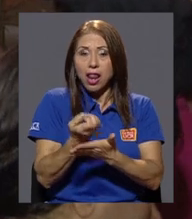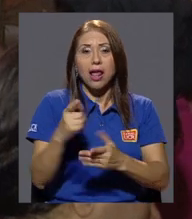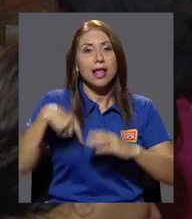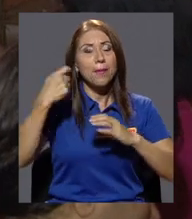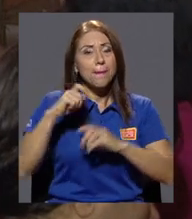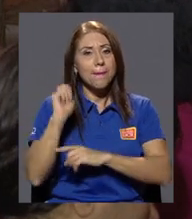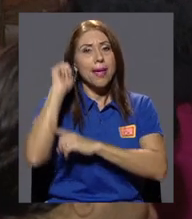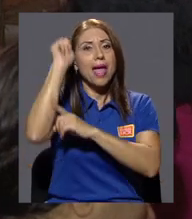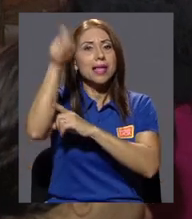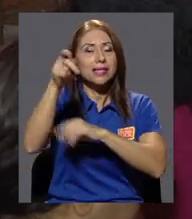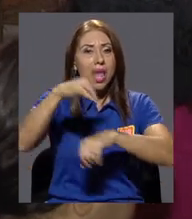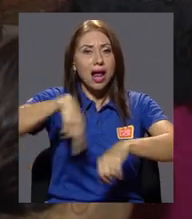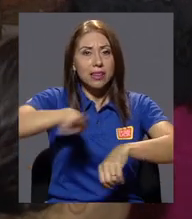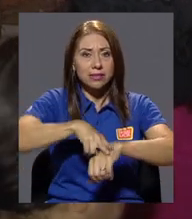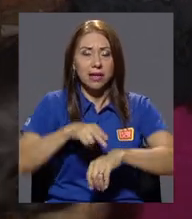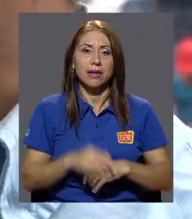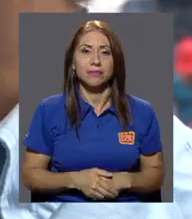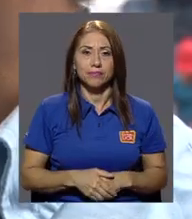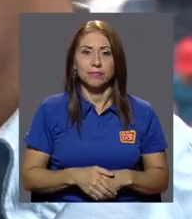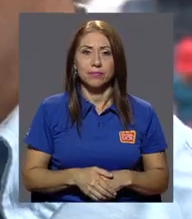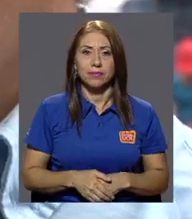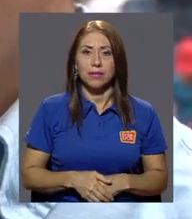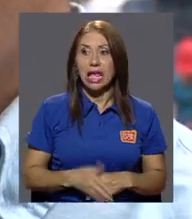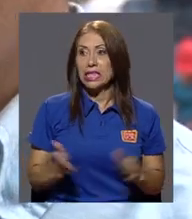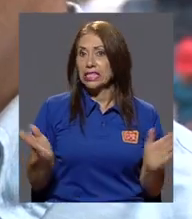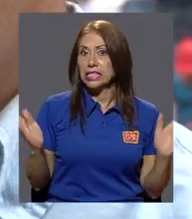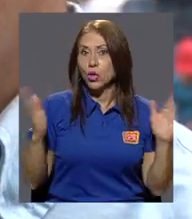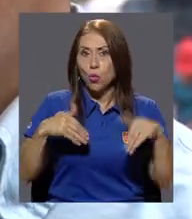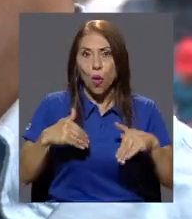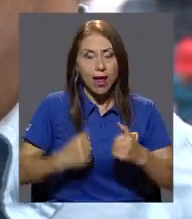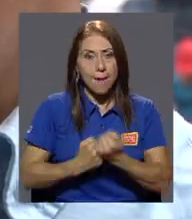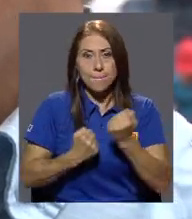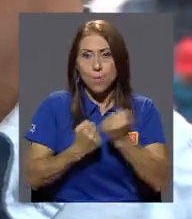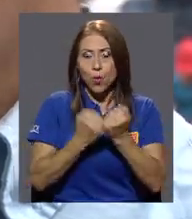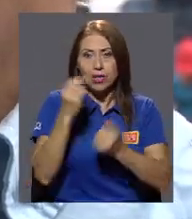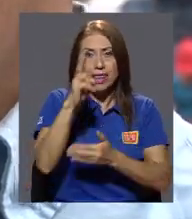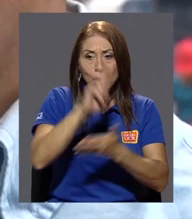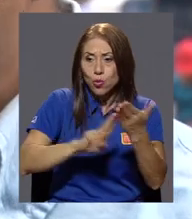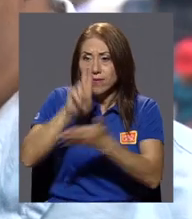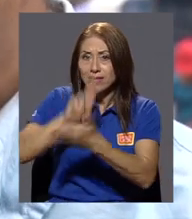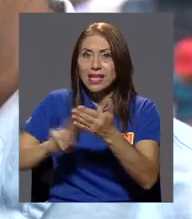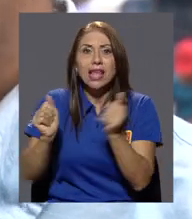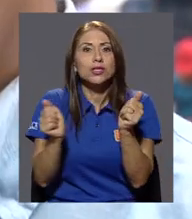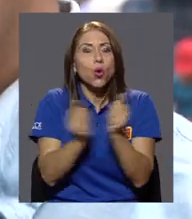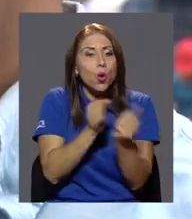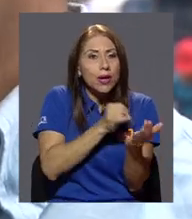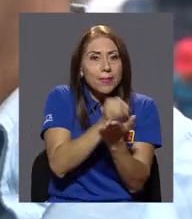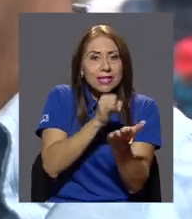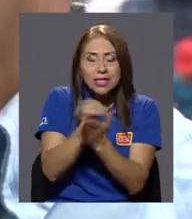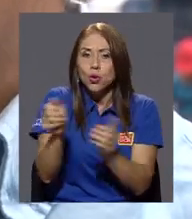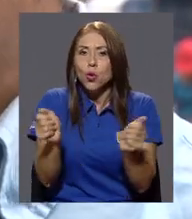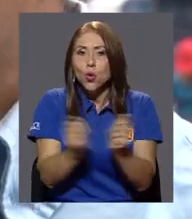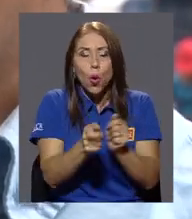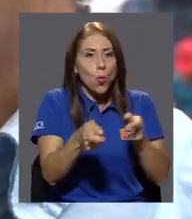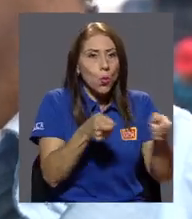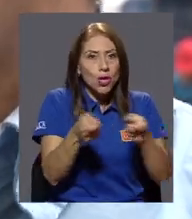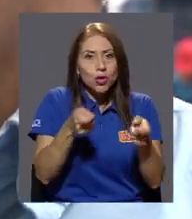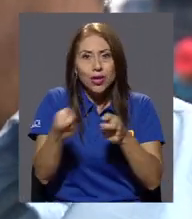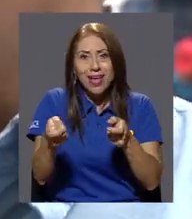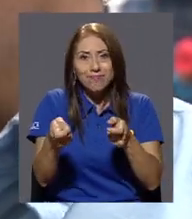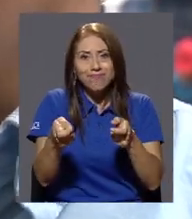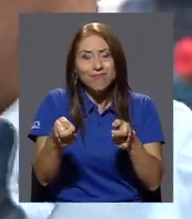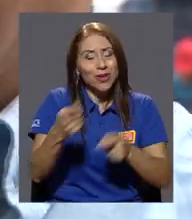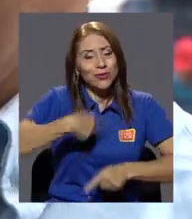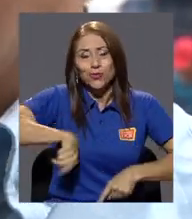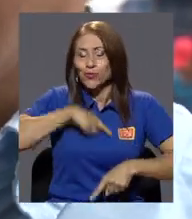la pesca artesanal. Sin el aporte de las universidades en temas de investigación, en temas de monitoreo, esto